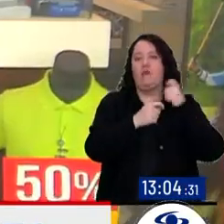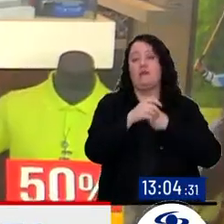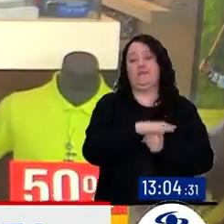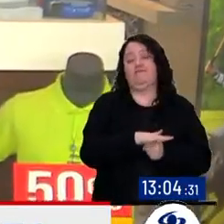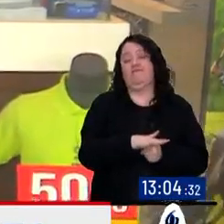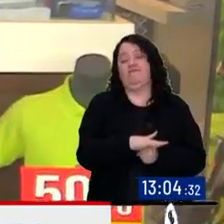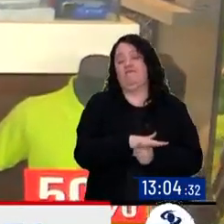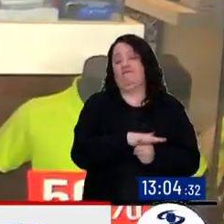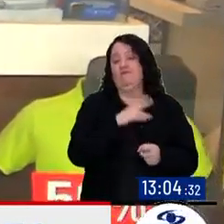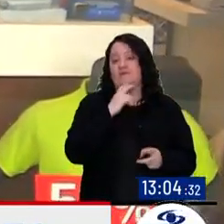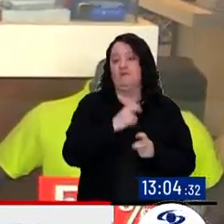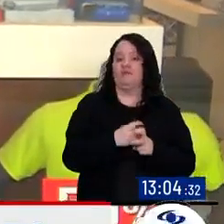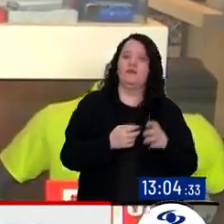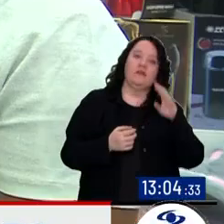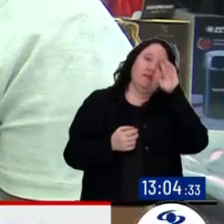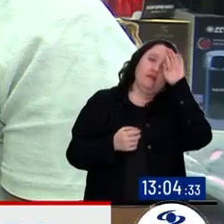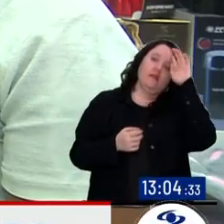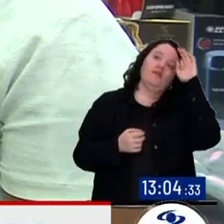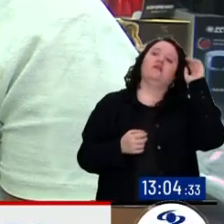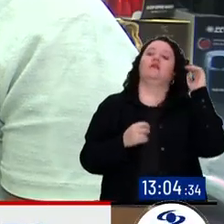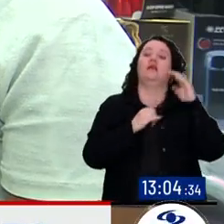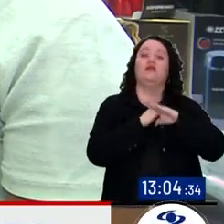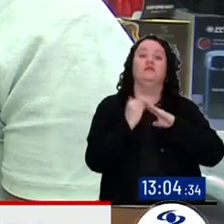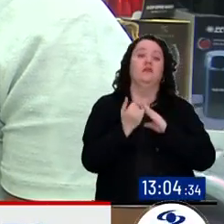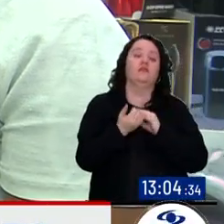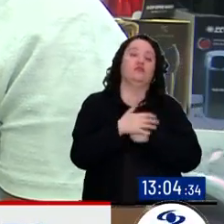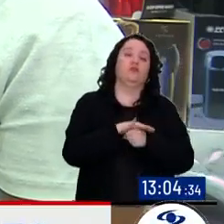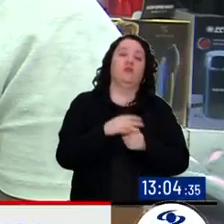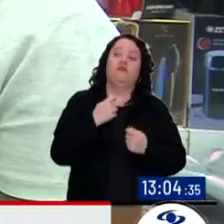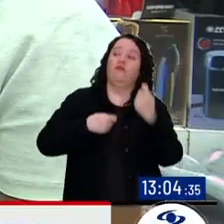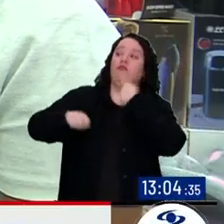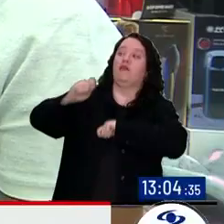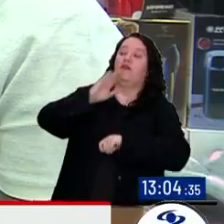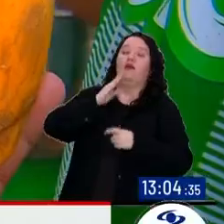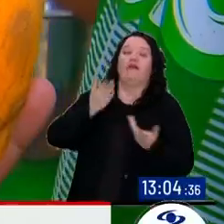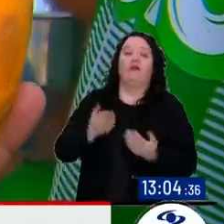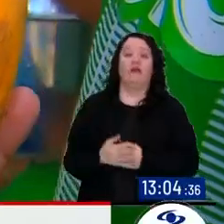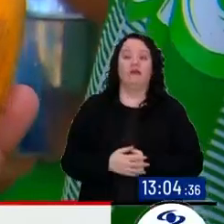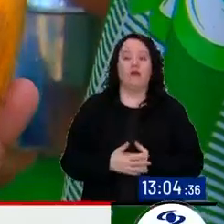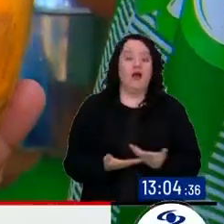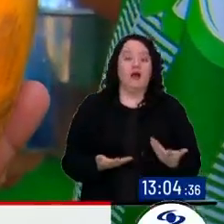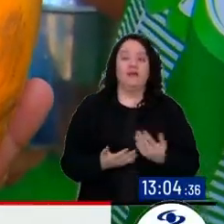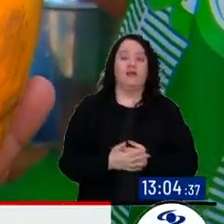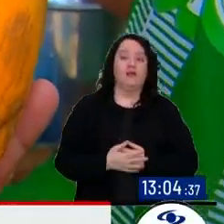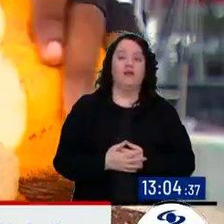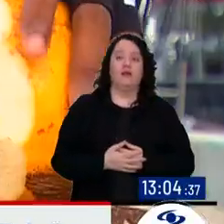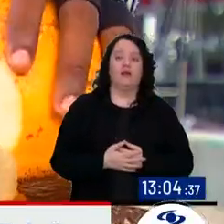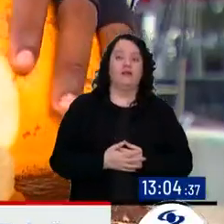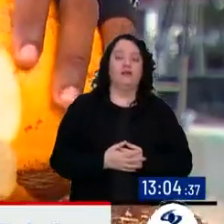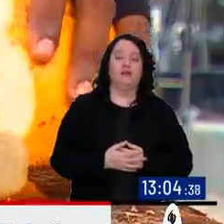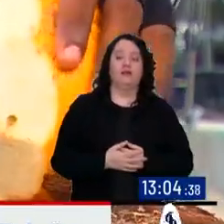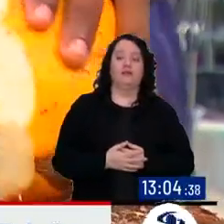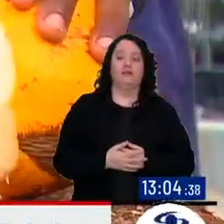crisis. Por la situación que está en la isla, que no hay a quien venderle ni nada por el estilo. ¿Cuánto de piriña? ¿Uno?